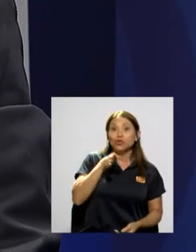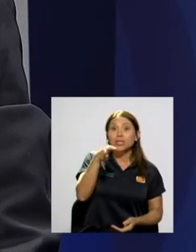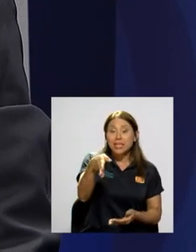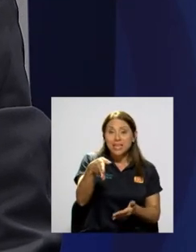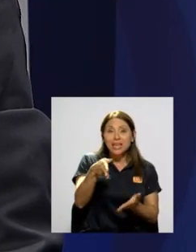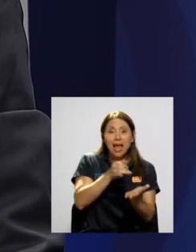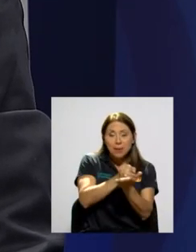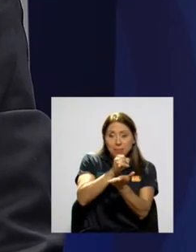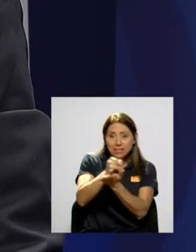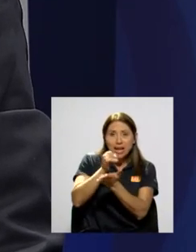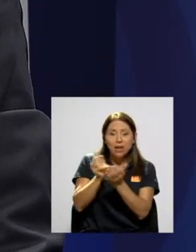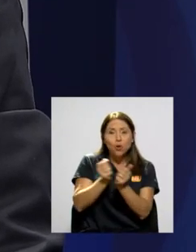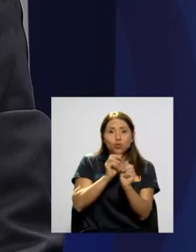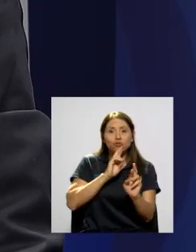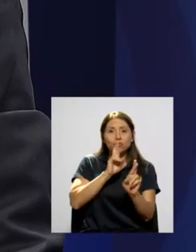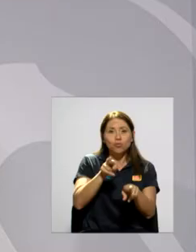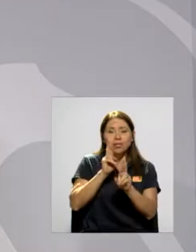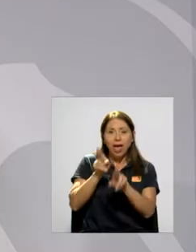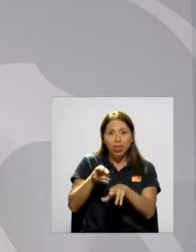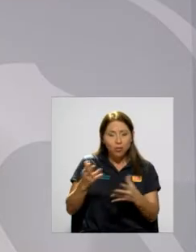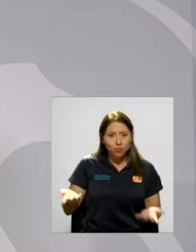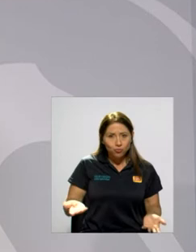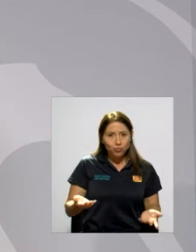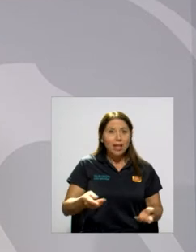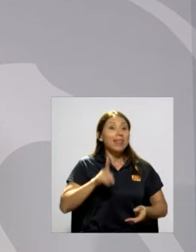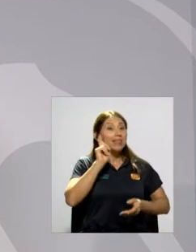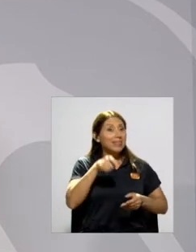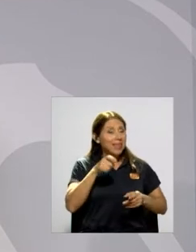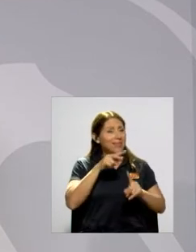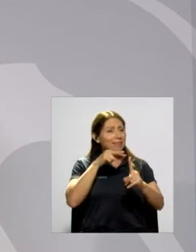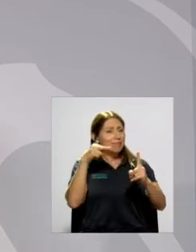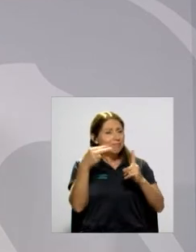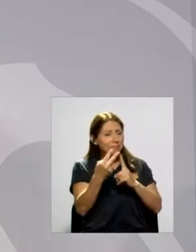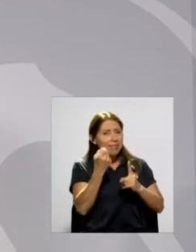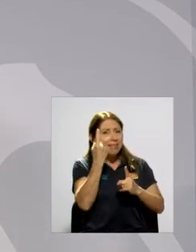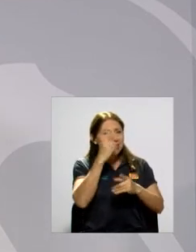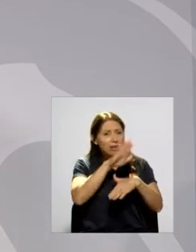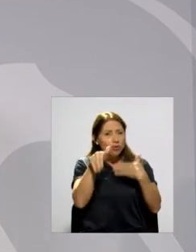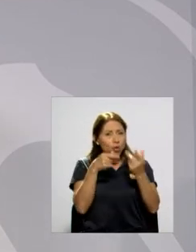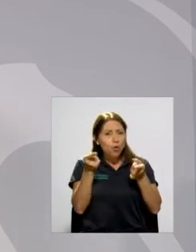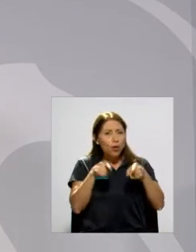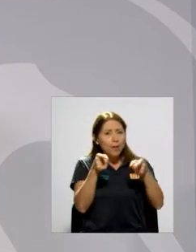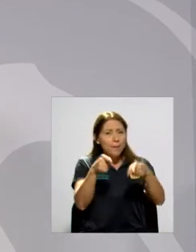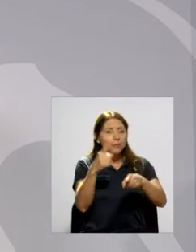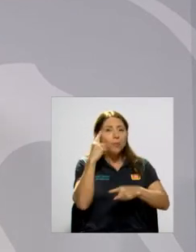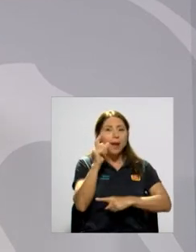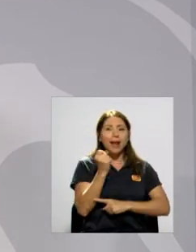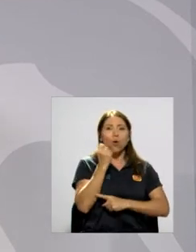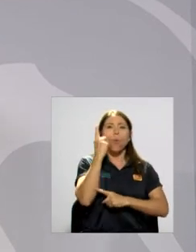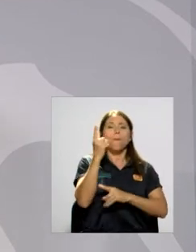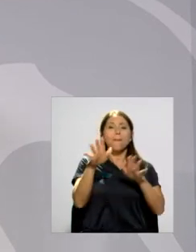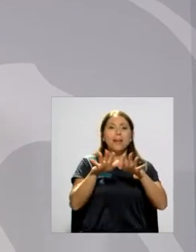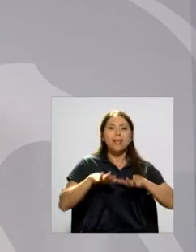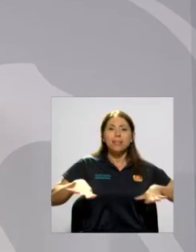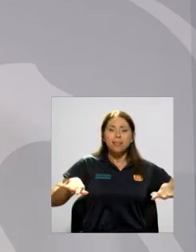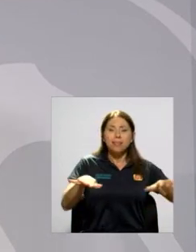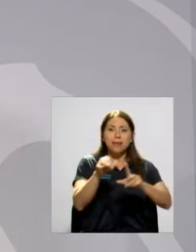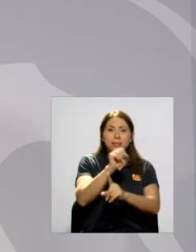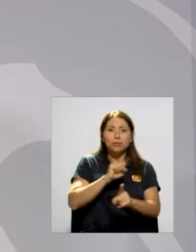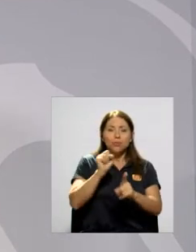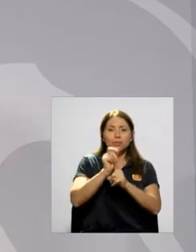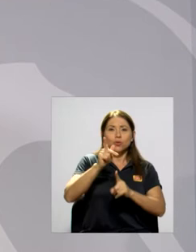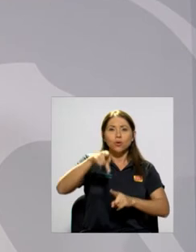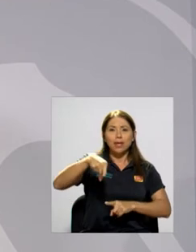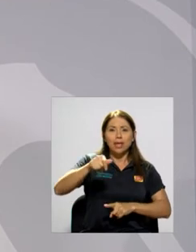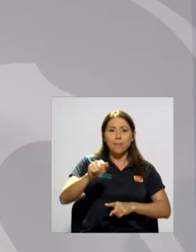resultados desagregados. Hay que leer todo eso. Efectivamente. Hay que leer toda esa minudencia para comprender un poquito del escenario en el que el Partido